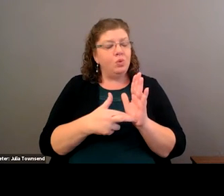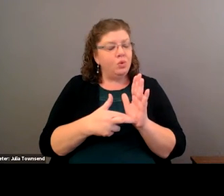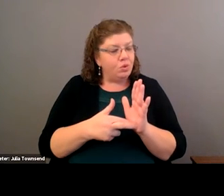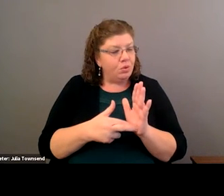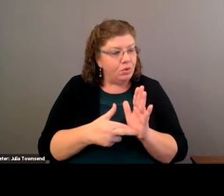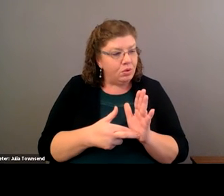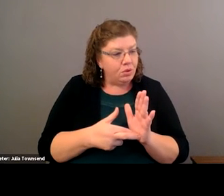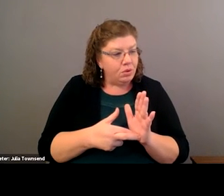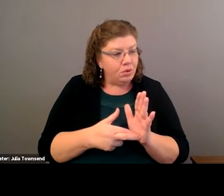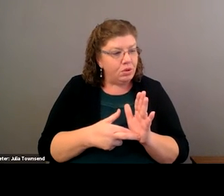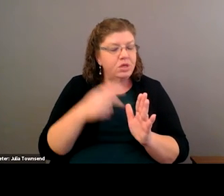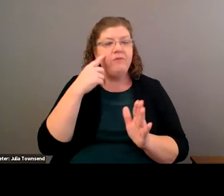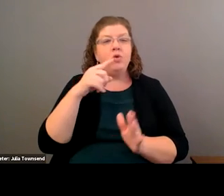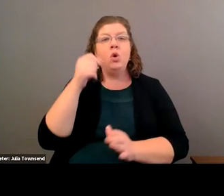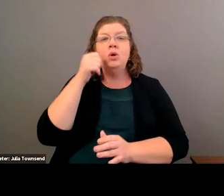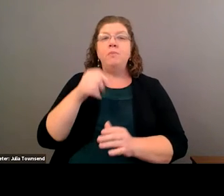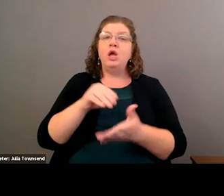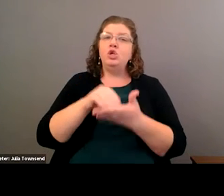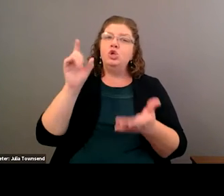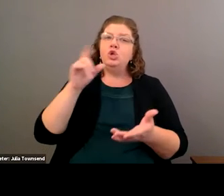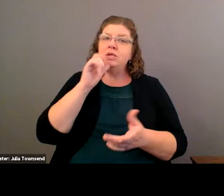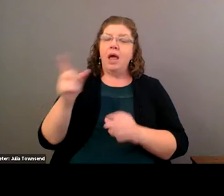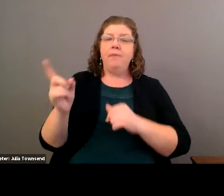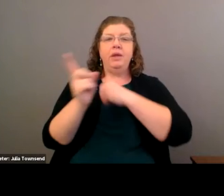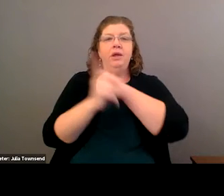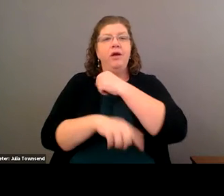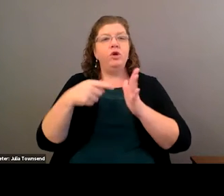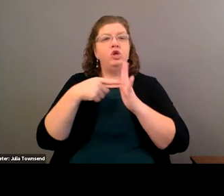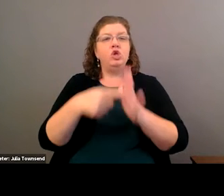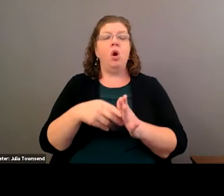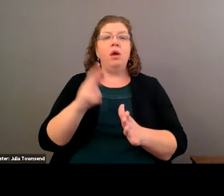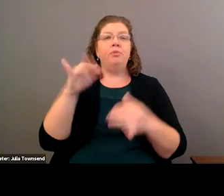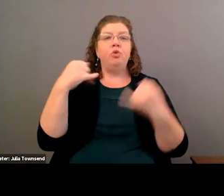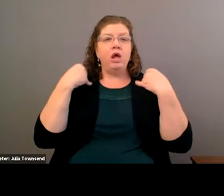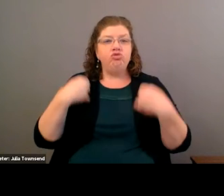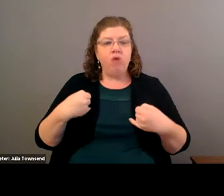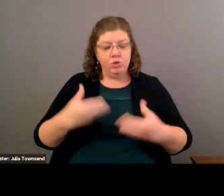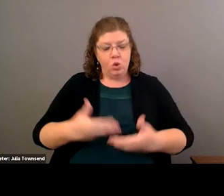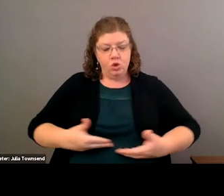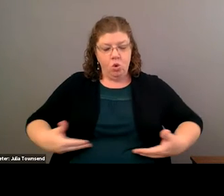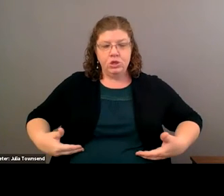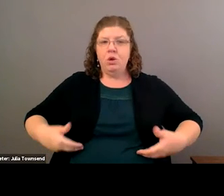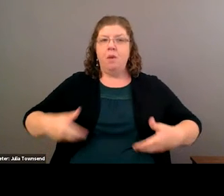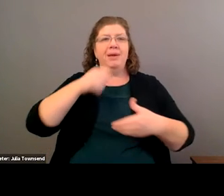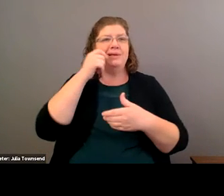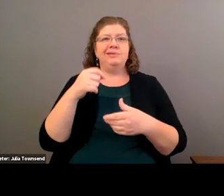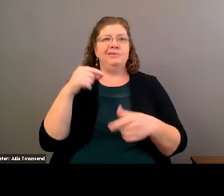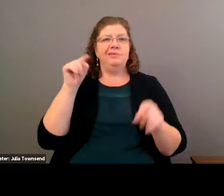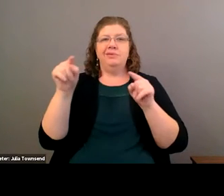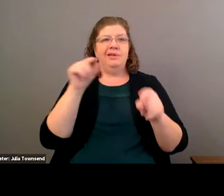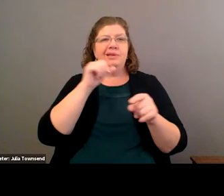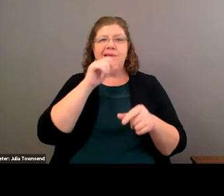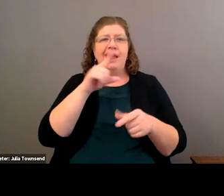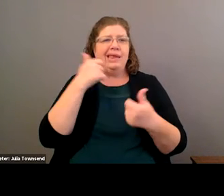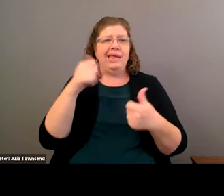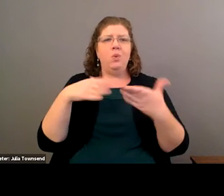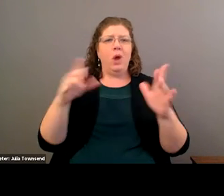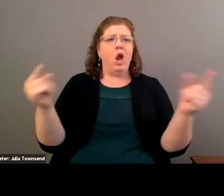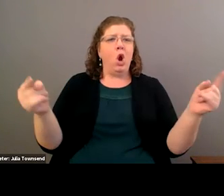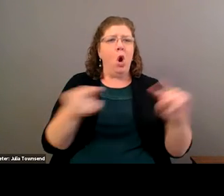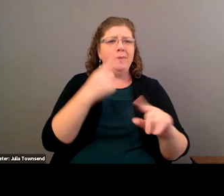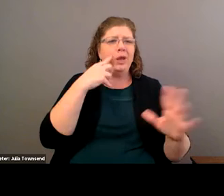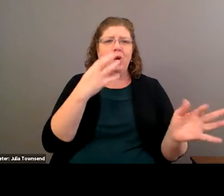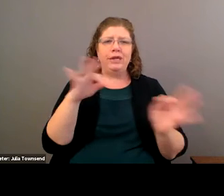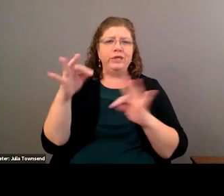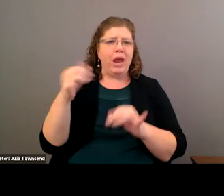esto es para la seguridad de las muchachas, pero no se les debe penalizar por enseñar porque se